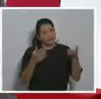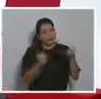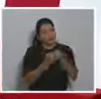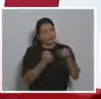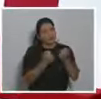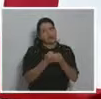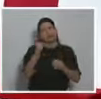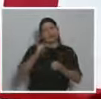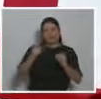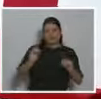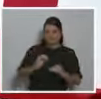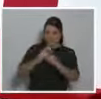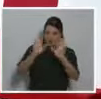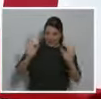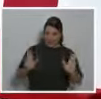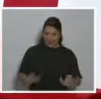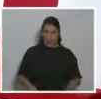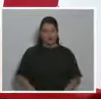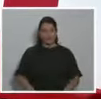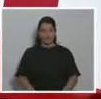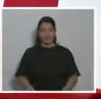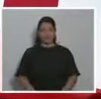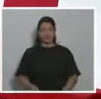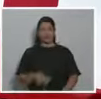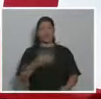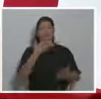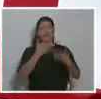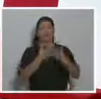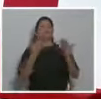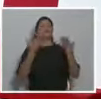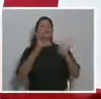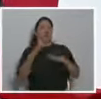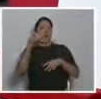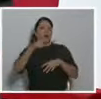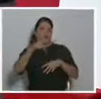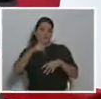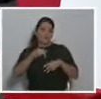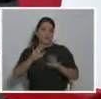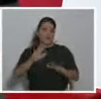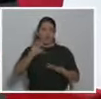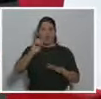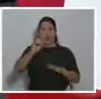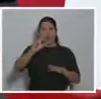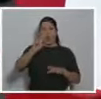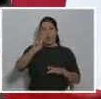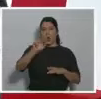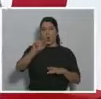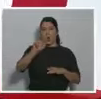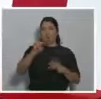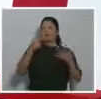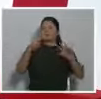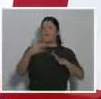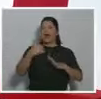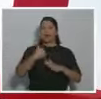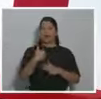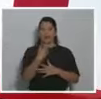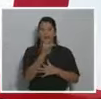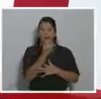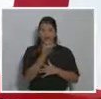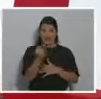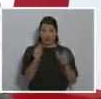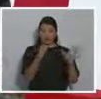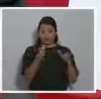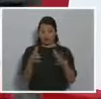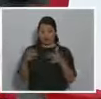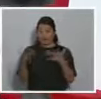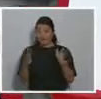bien. Claro. No, hombre. Sí, claro, pero ya aquí ya don Olman ya tiene los billetes listos,